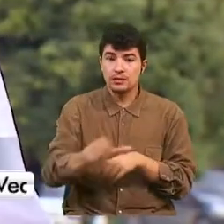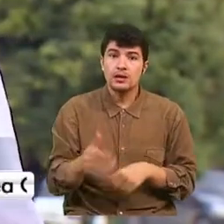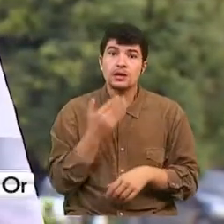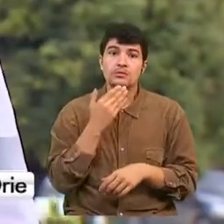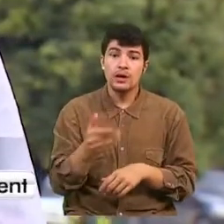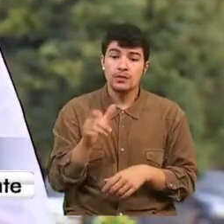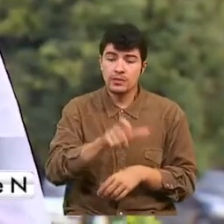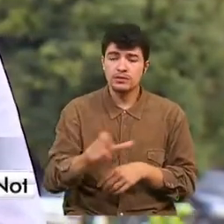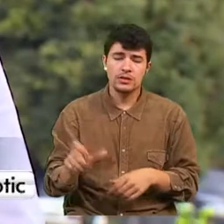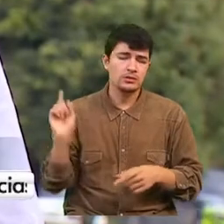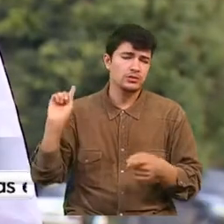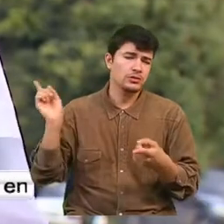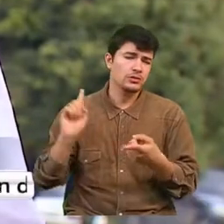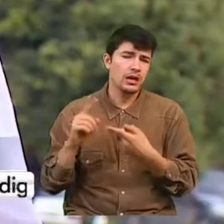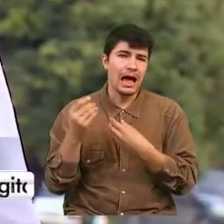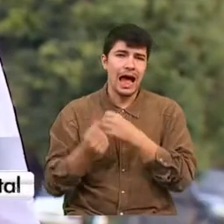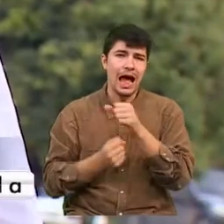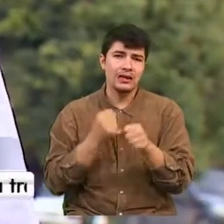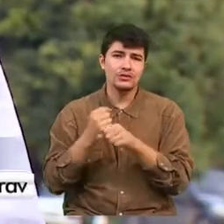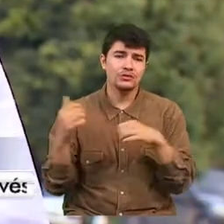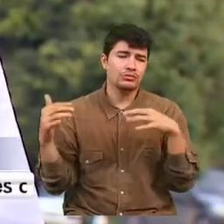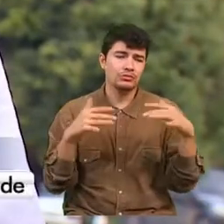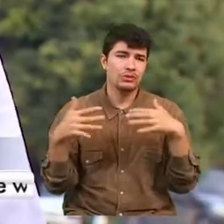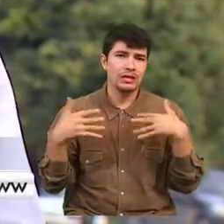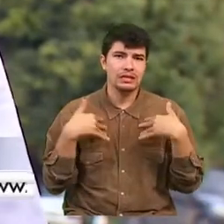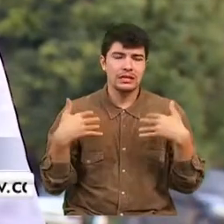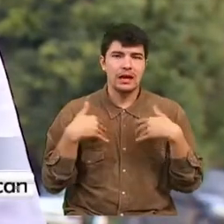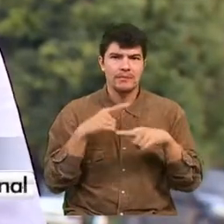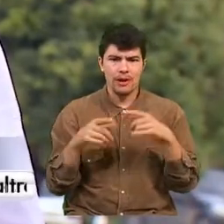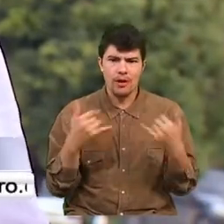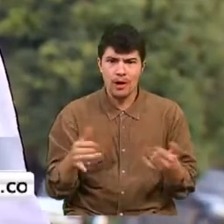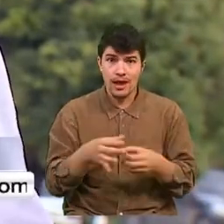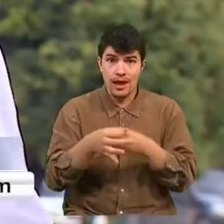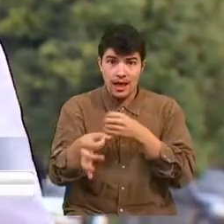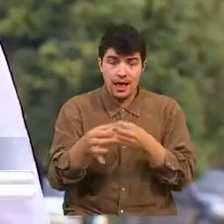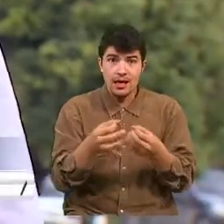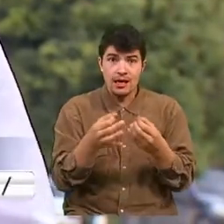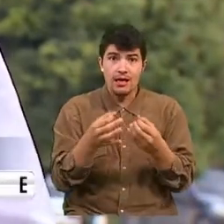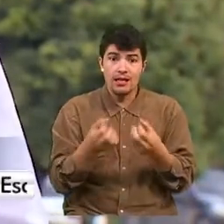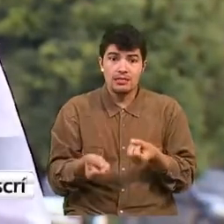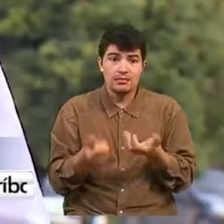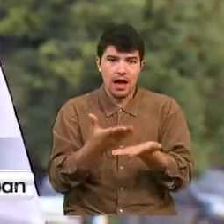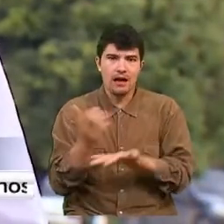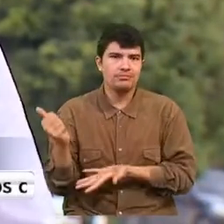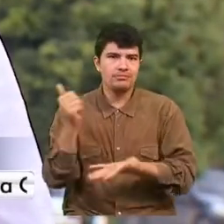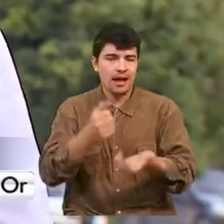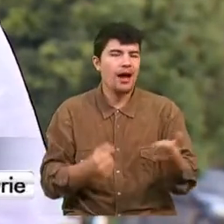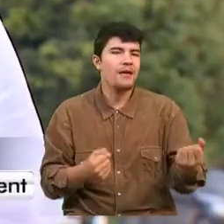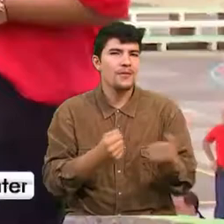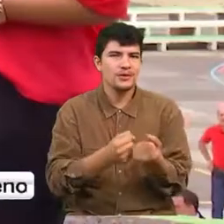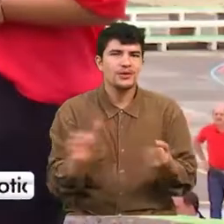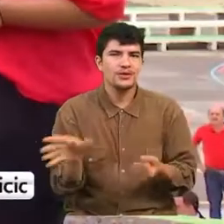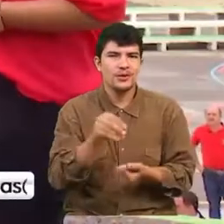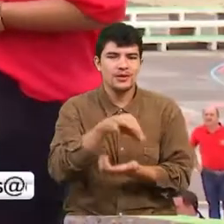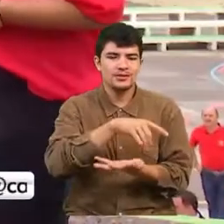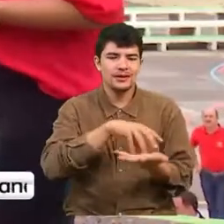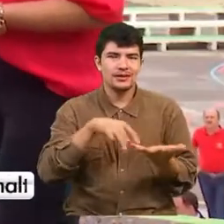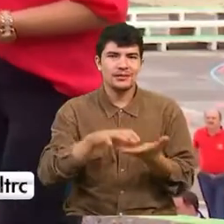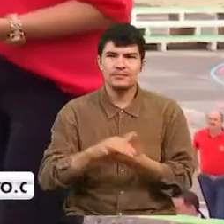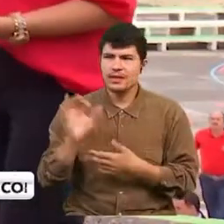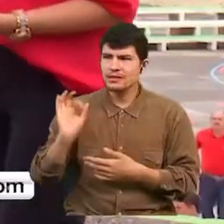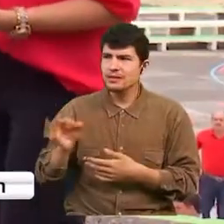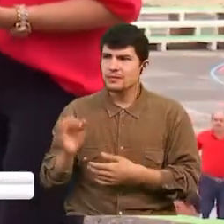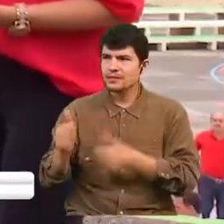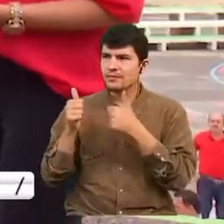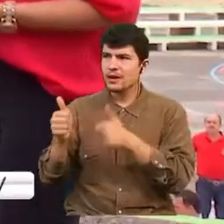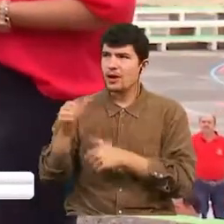que durante muchos años vivieron la violencia y que hoy esta tierra con progreso, con proyección, miren lo que le estamos entregando a los santandereanos y a los colombianos. Siempre es bueno,